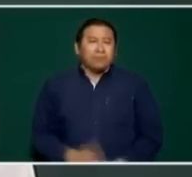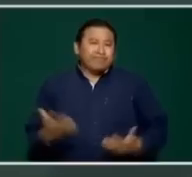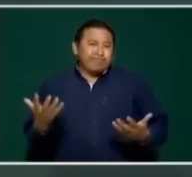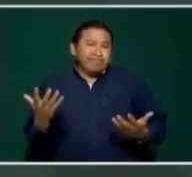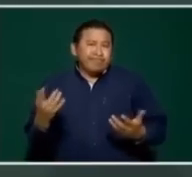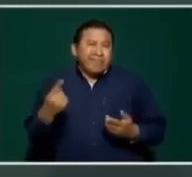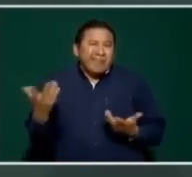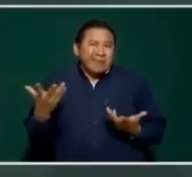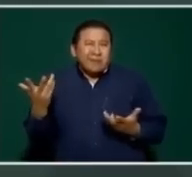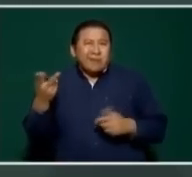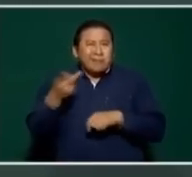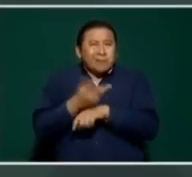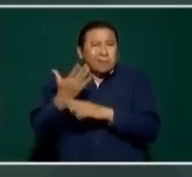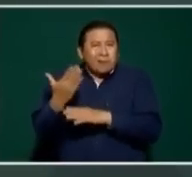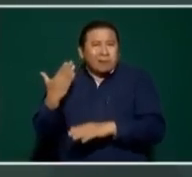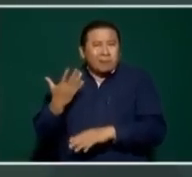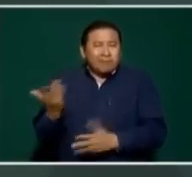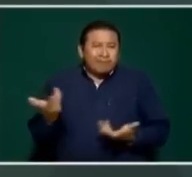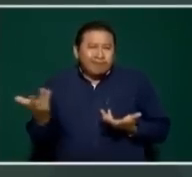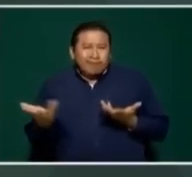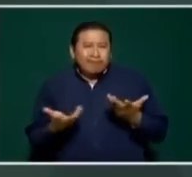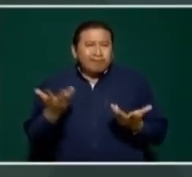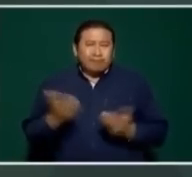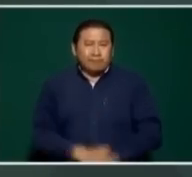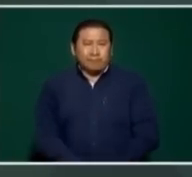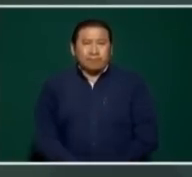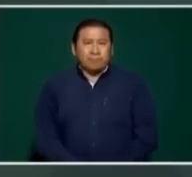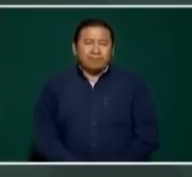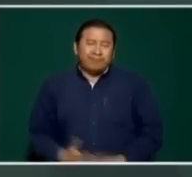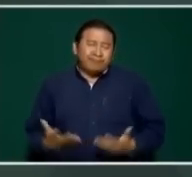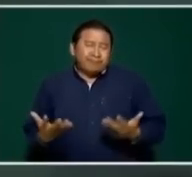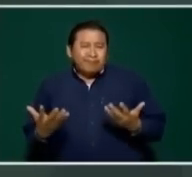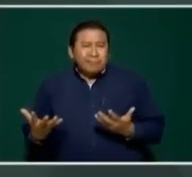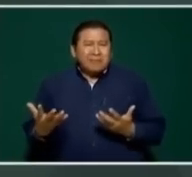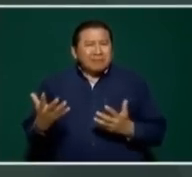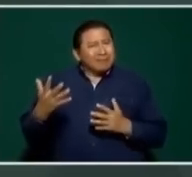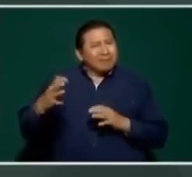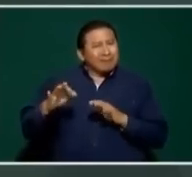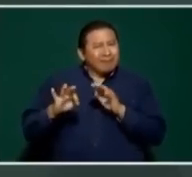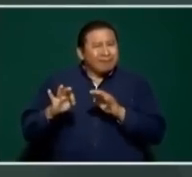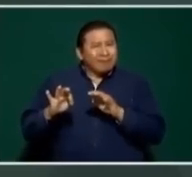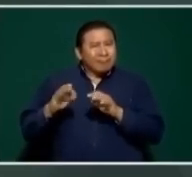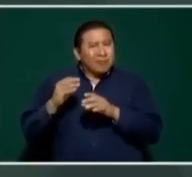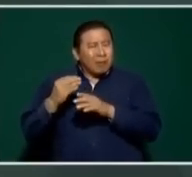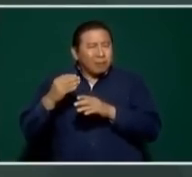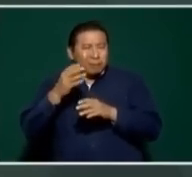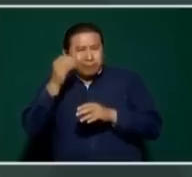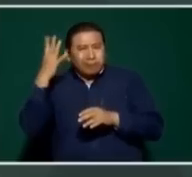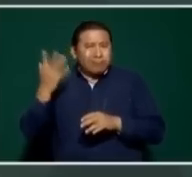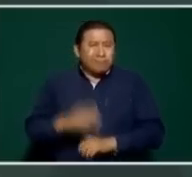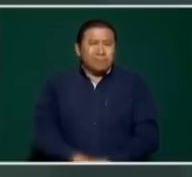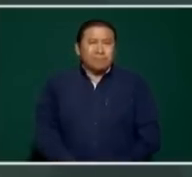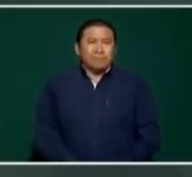¿Qué pasaba? ¿Por qué no se atendía bien?